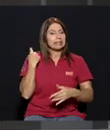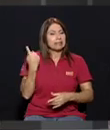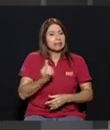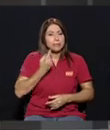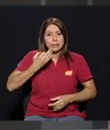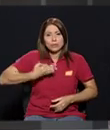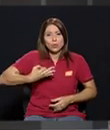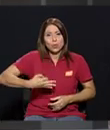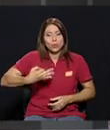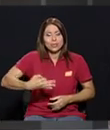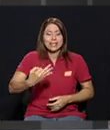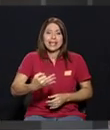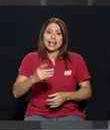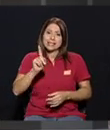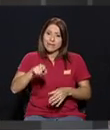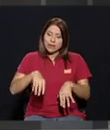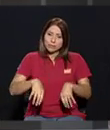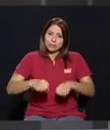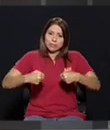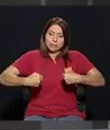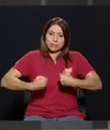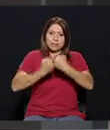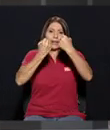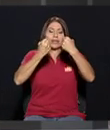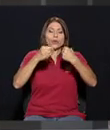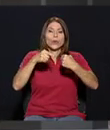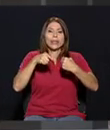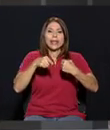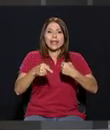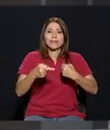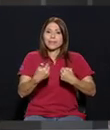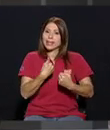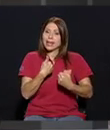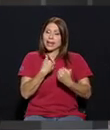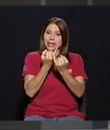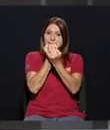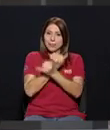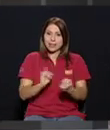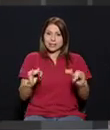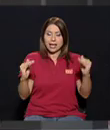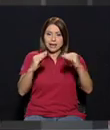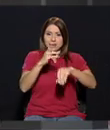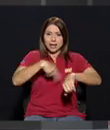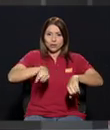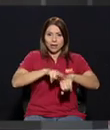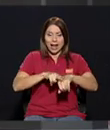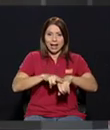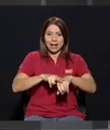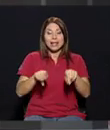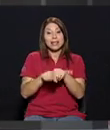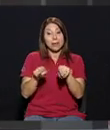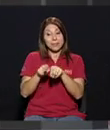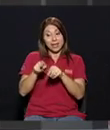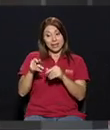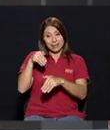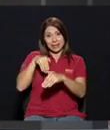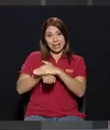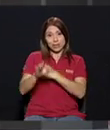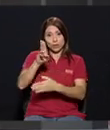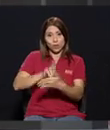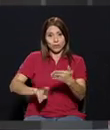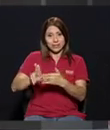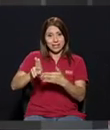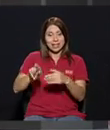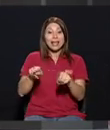reto constante y diario, desde aquí en adelante y siempre, de tener su independencia a nivel nacional y a nivel interno, sino